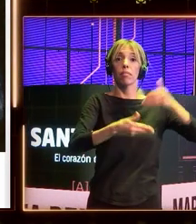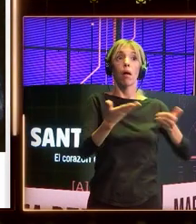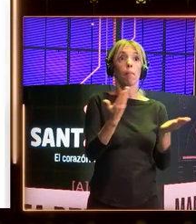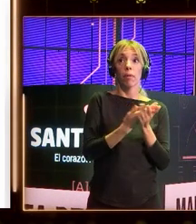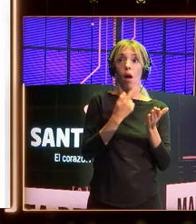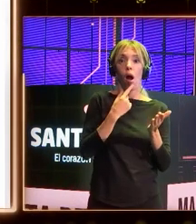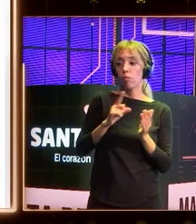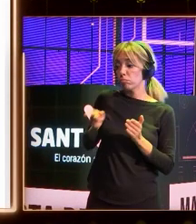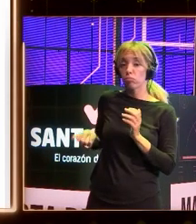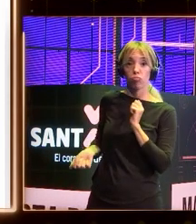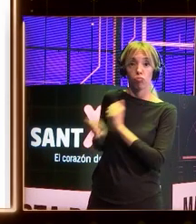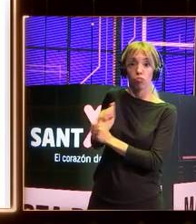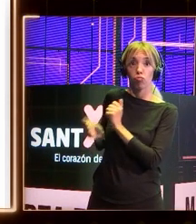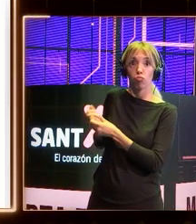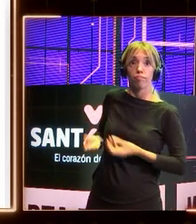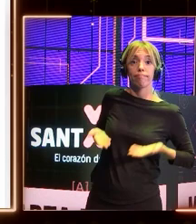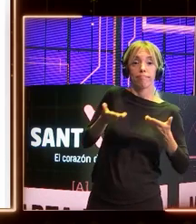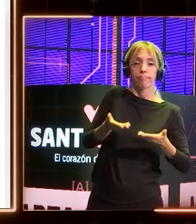pida,